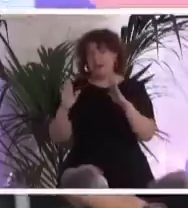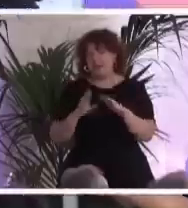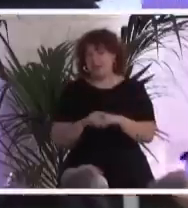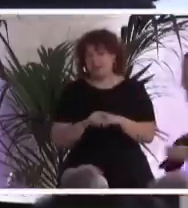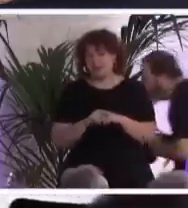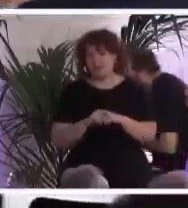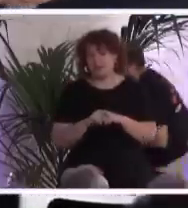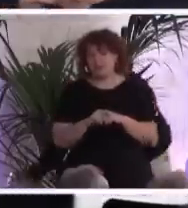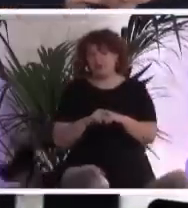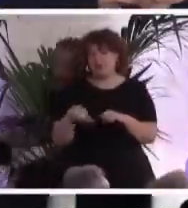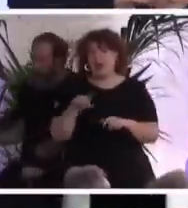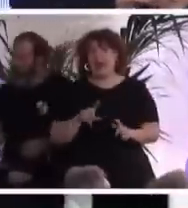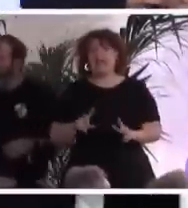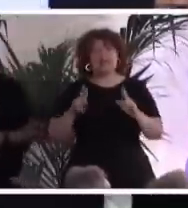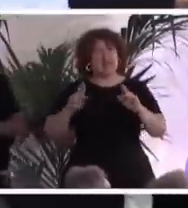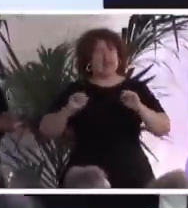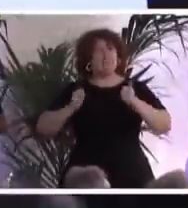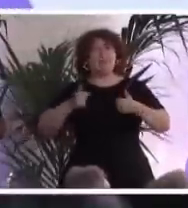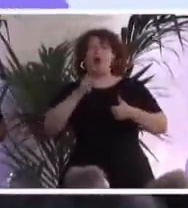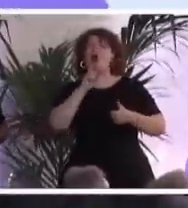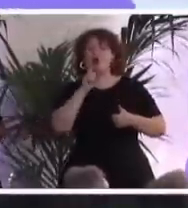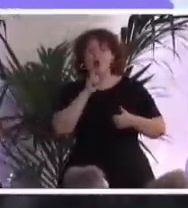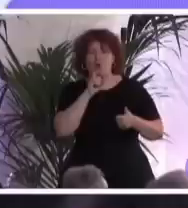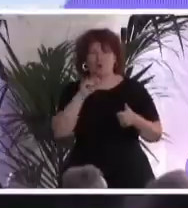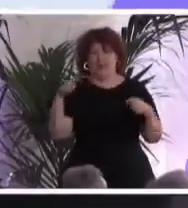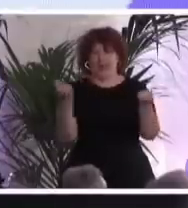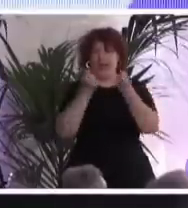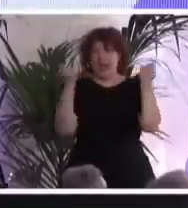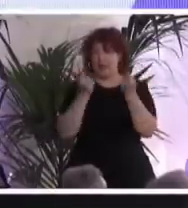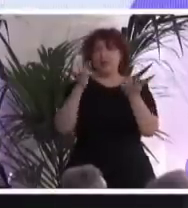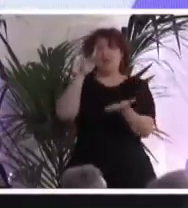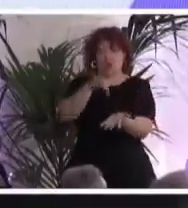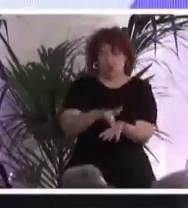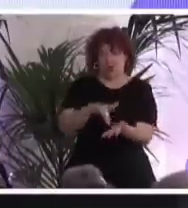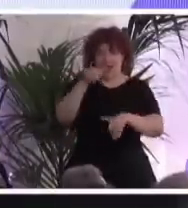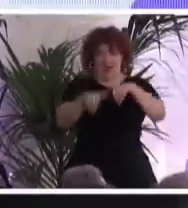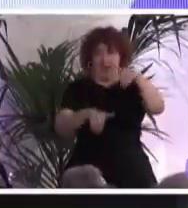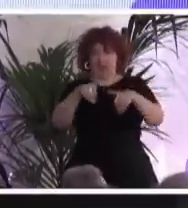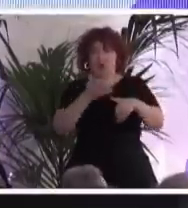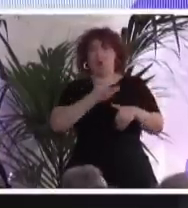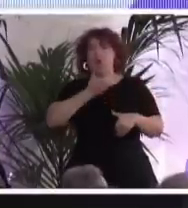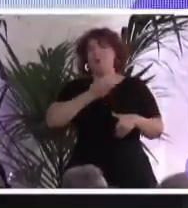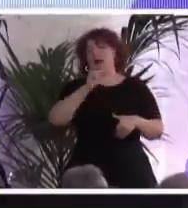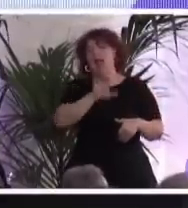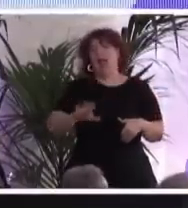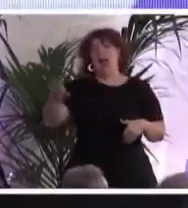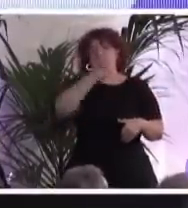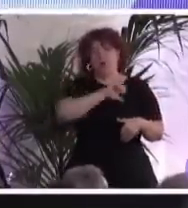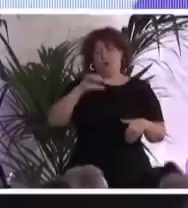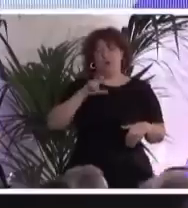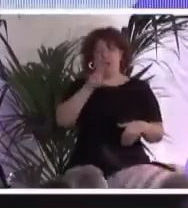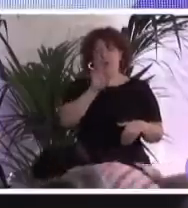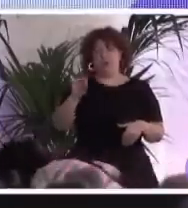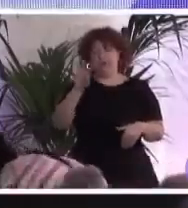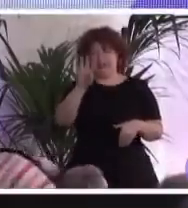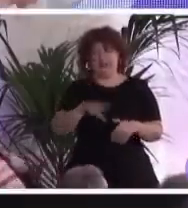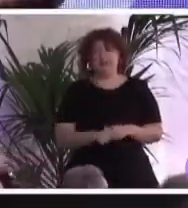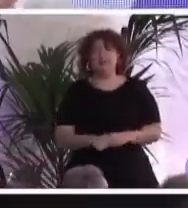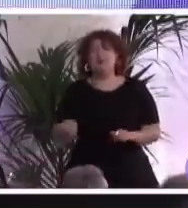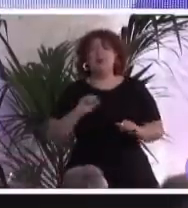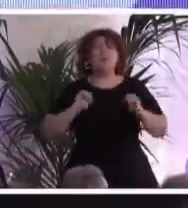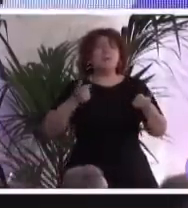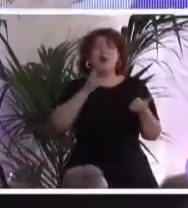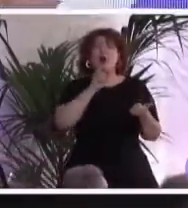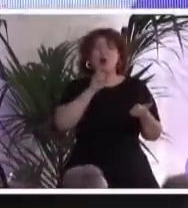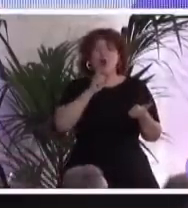iniciar la serie dos momentos que se han producido en la campaña de las elecciones municipales y autonómicas de 2013 empezar un